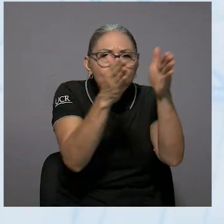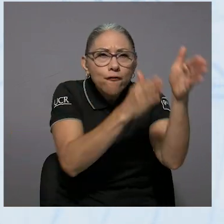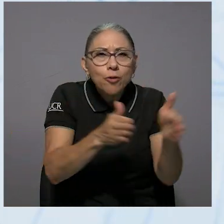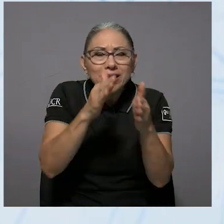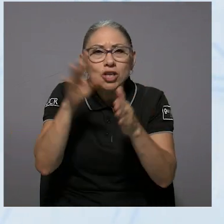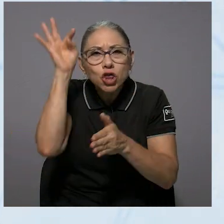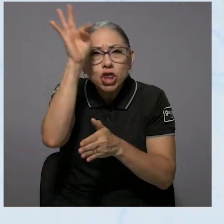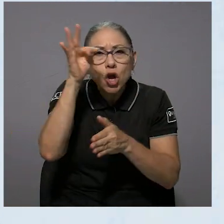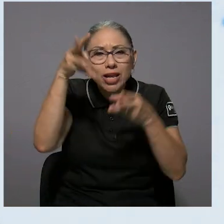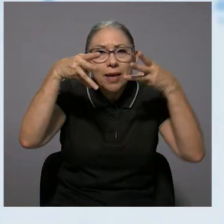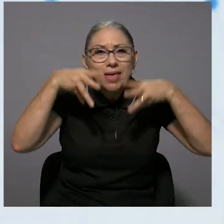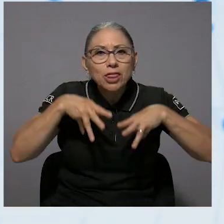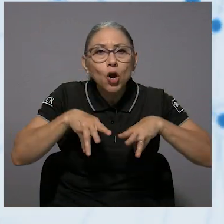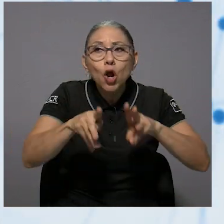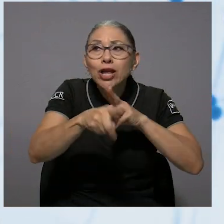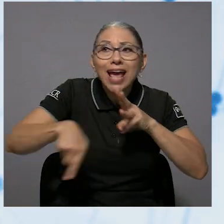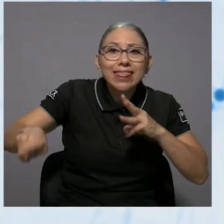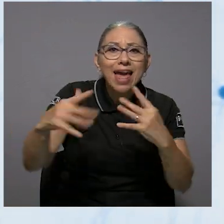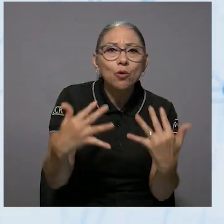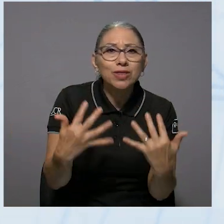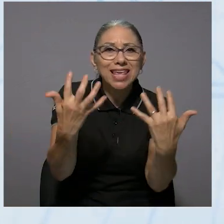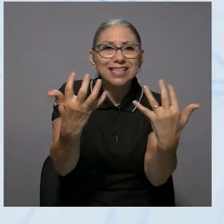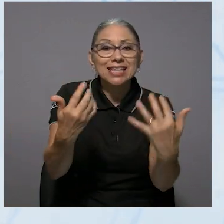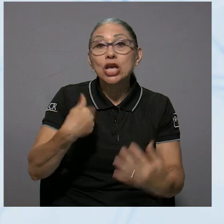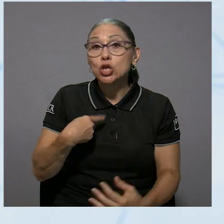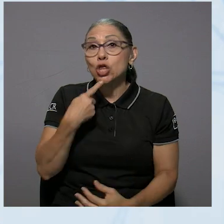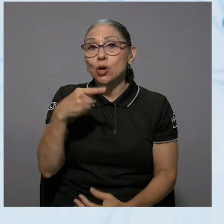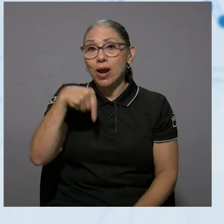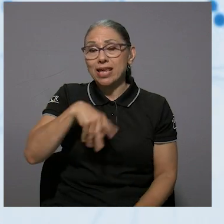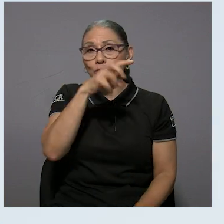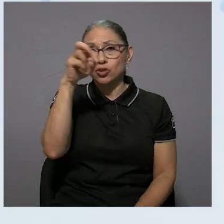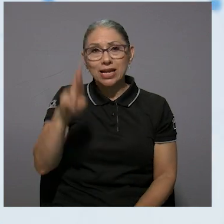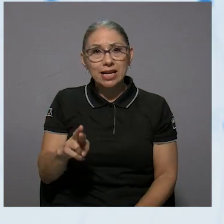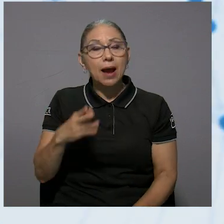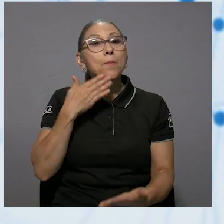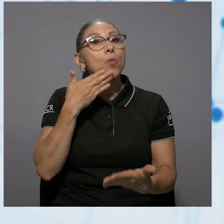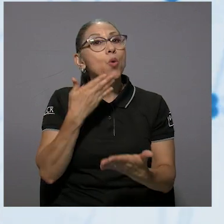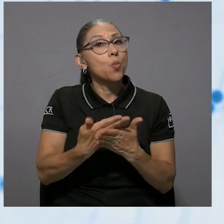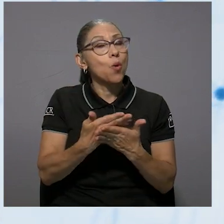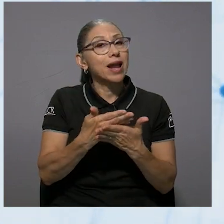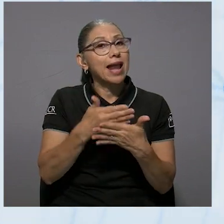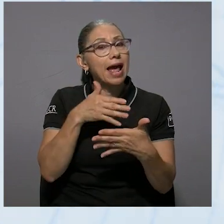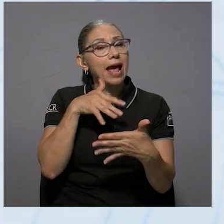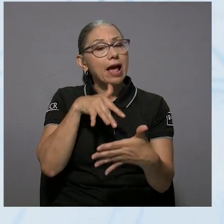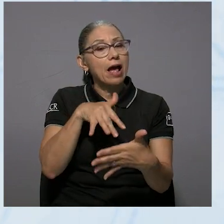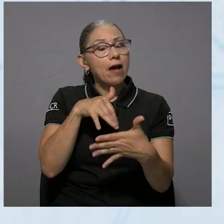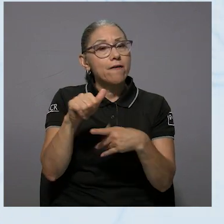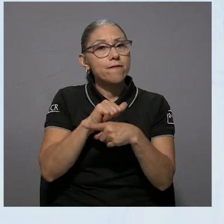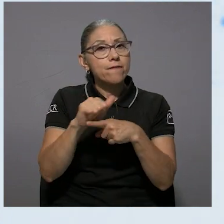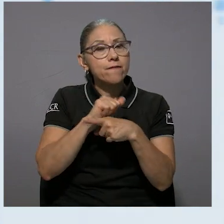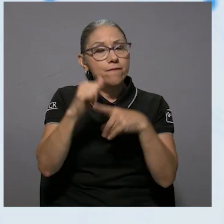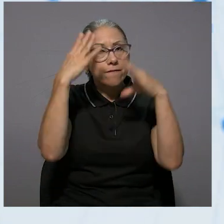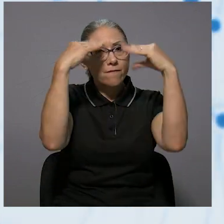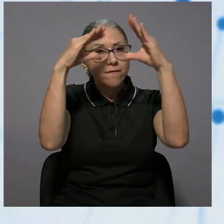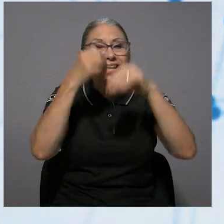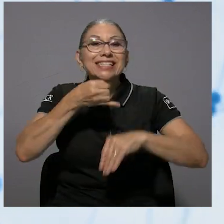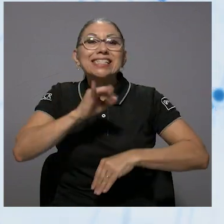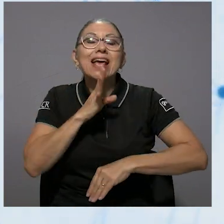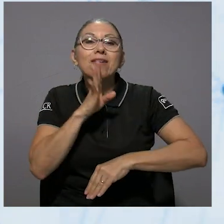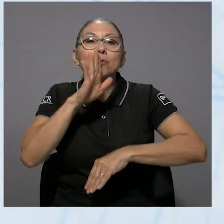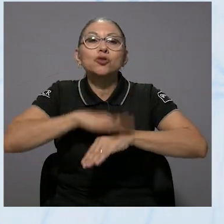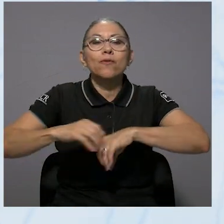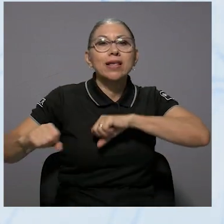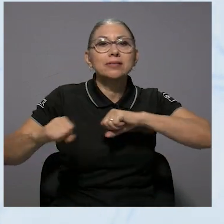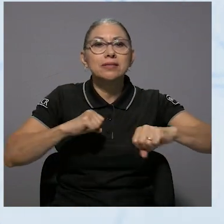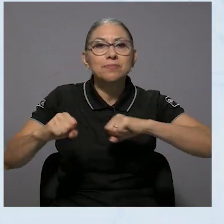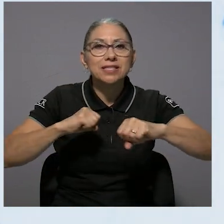audiencias. Necesitamos, siempre digo que aquí en Costa Rica, por ejemplo, tenemos una muy buena formación cuando hablamos de sismicidad. La